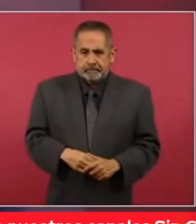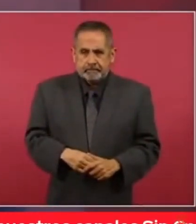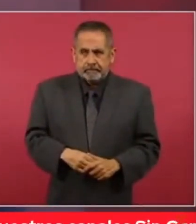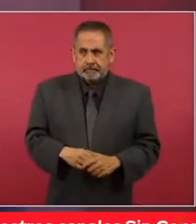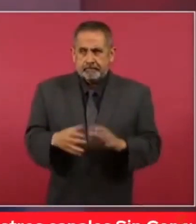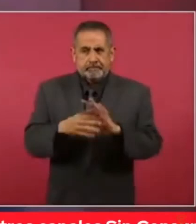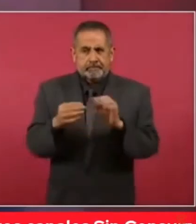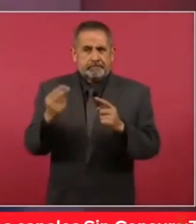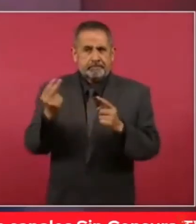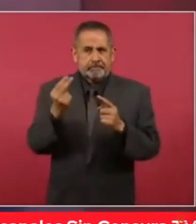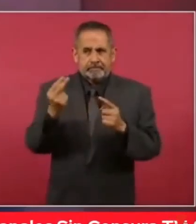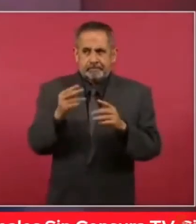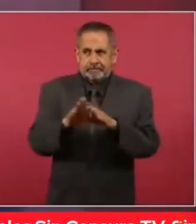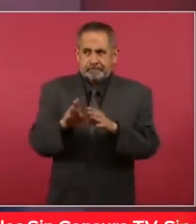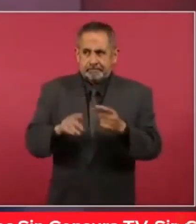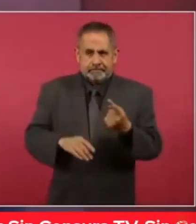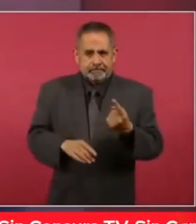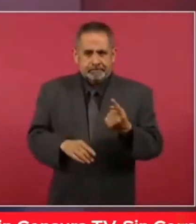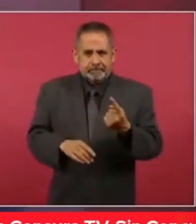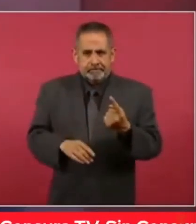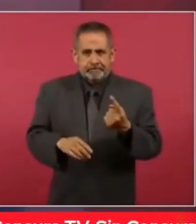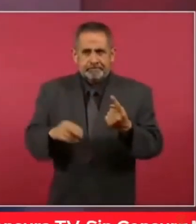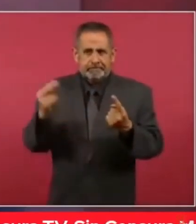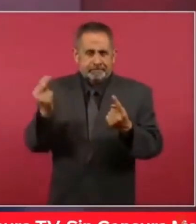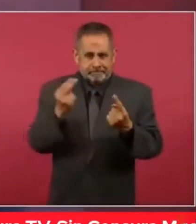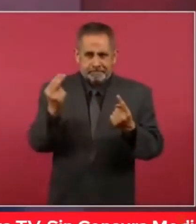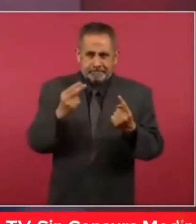se requiere, pues, solo así